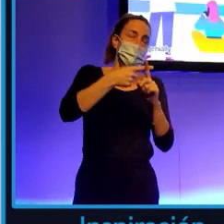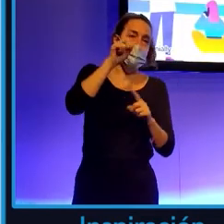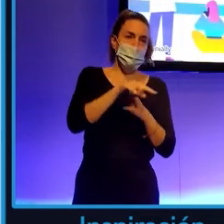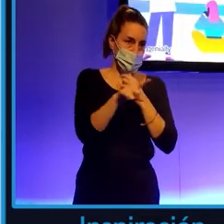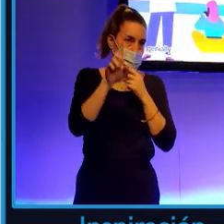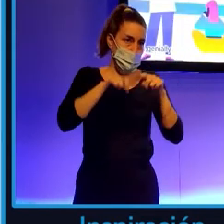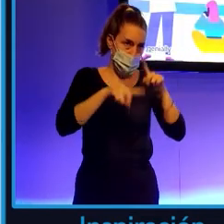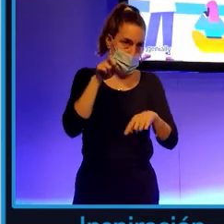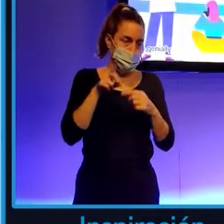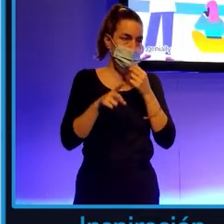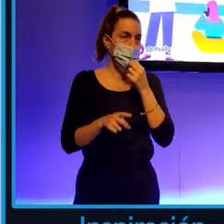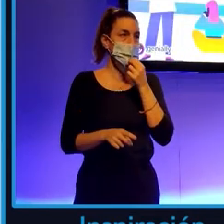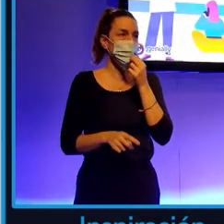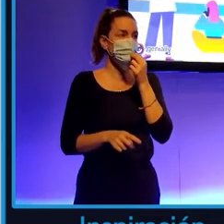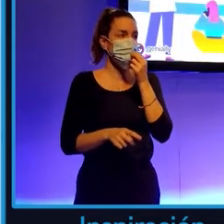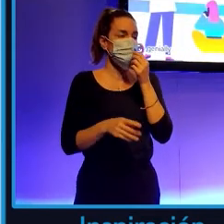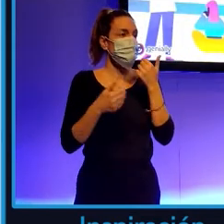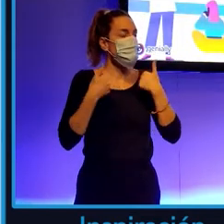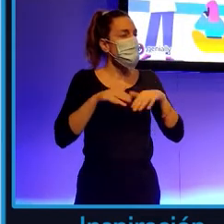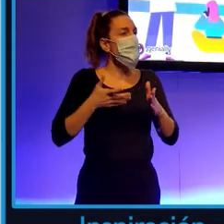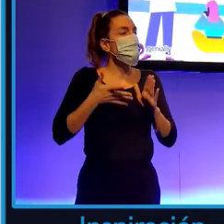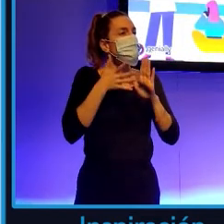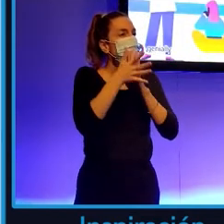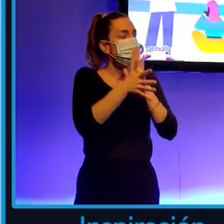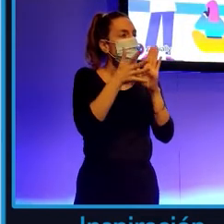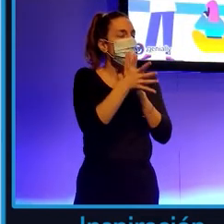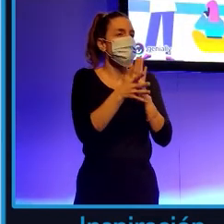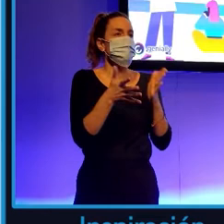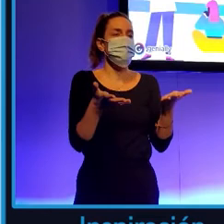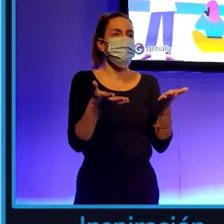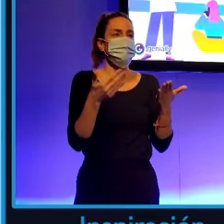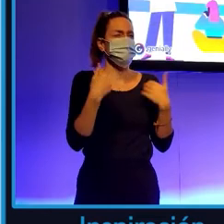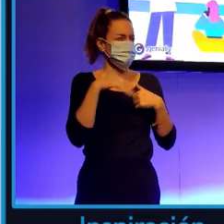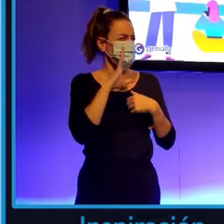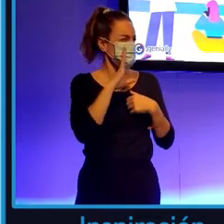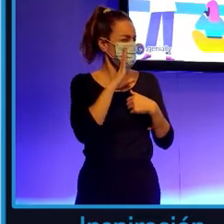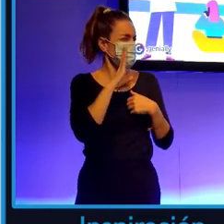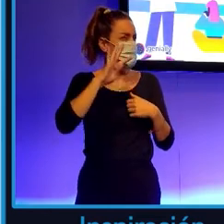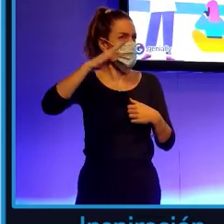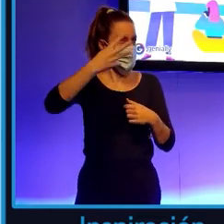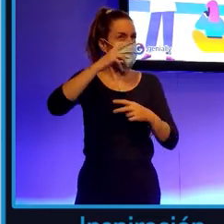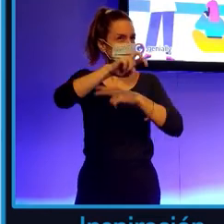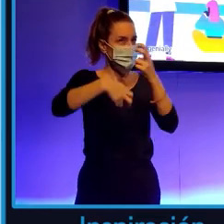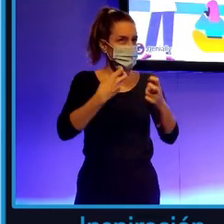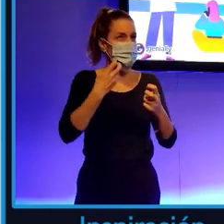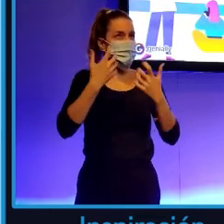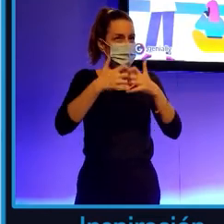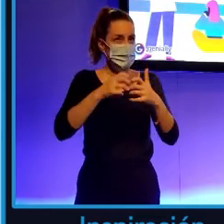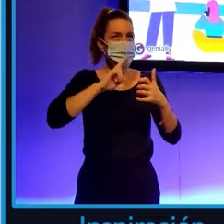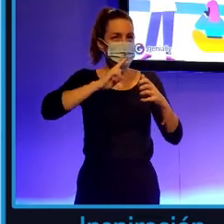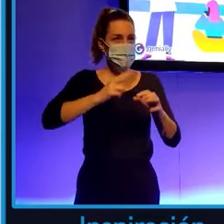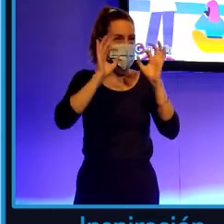y dicho todo esto y ya estamos ya les comenté que yo no creo que se deba llamar a la cuarta revolución industrial cuarta revolución